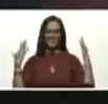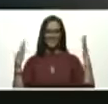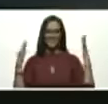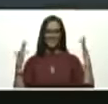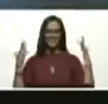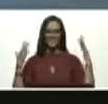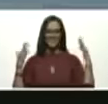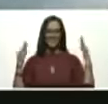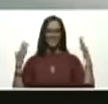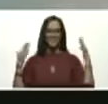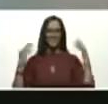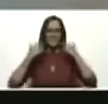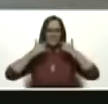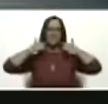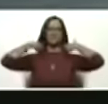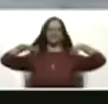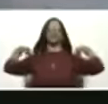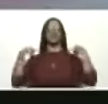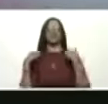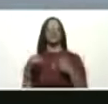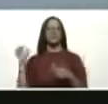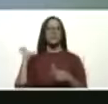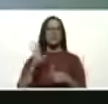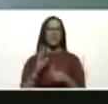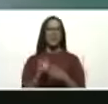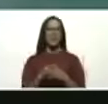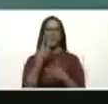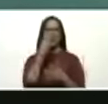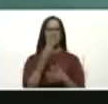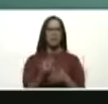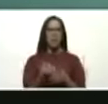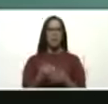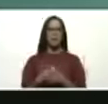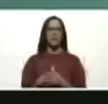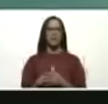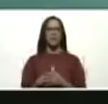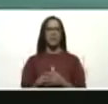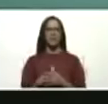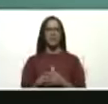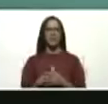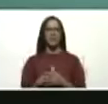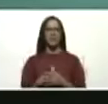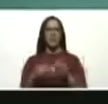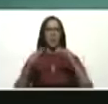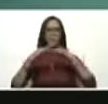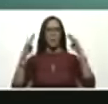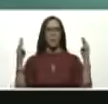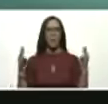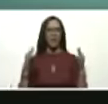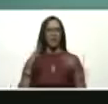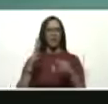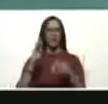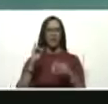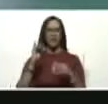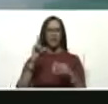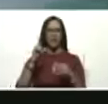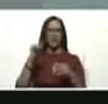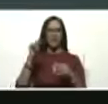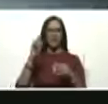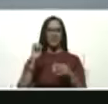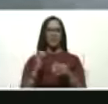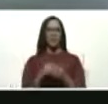Ahí venía, Aide, mira. Y ahí recorrimos. Puente Bellito.